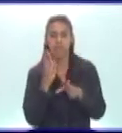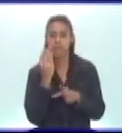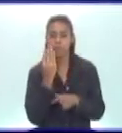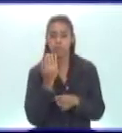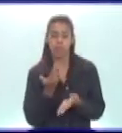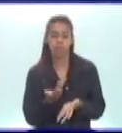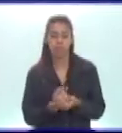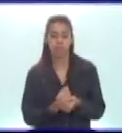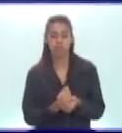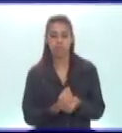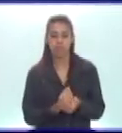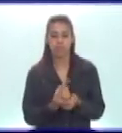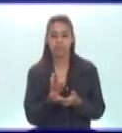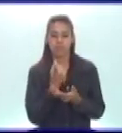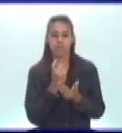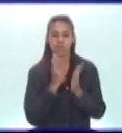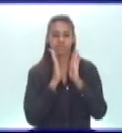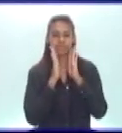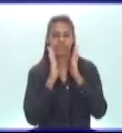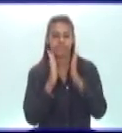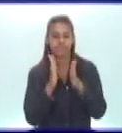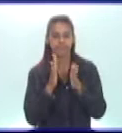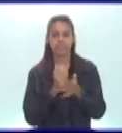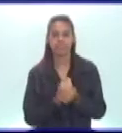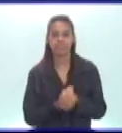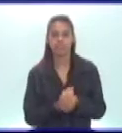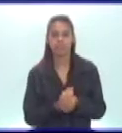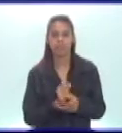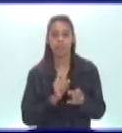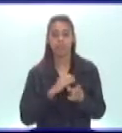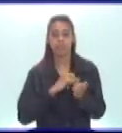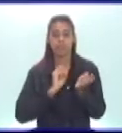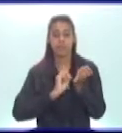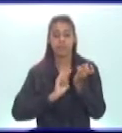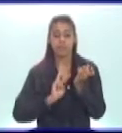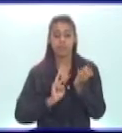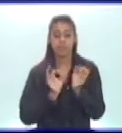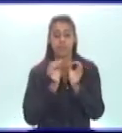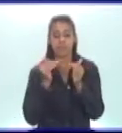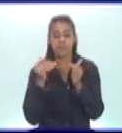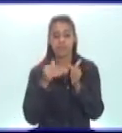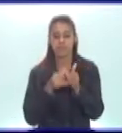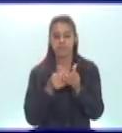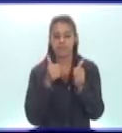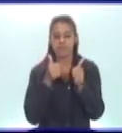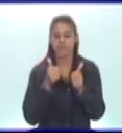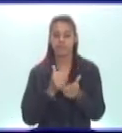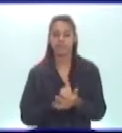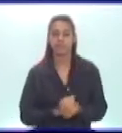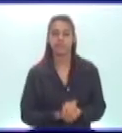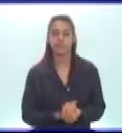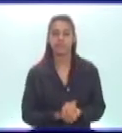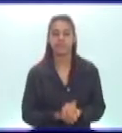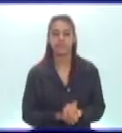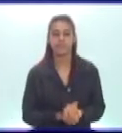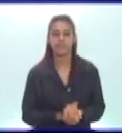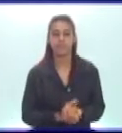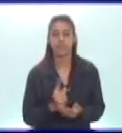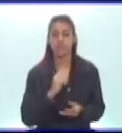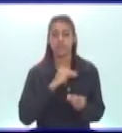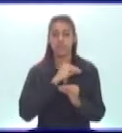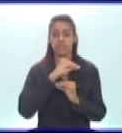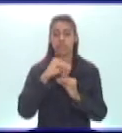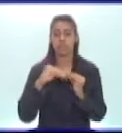que necesitamos que nos atienda, para que el mensaje llegue con toda la intención. No cambiar de